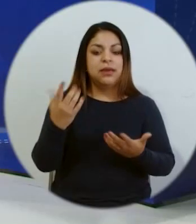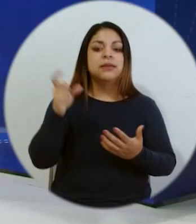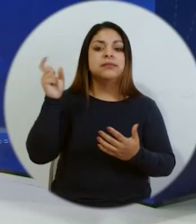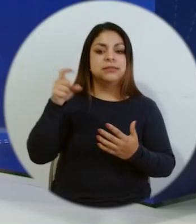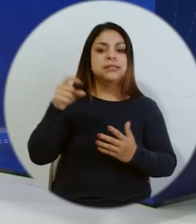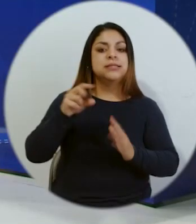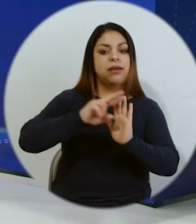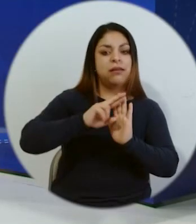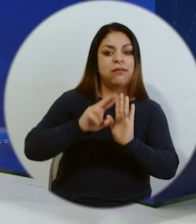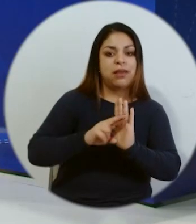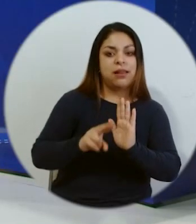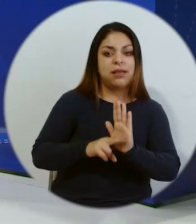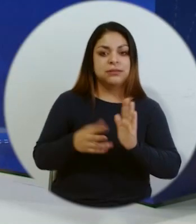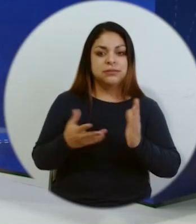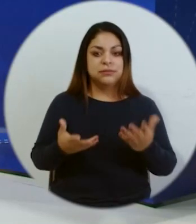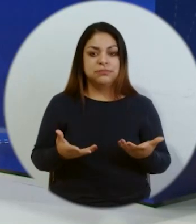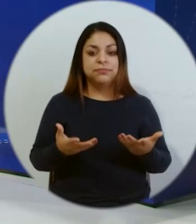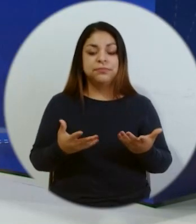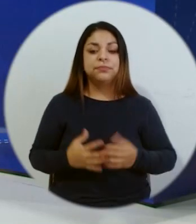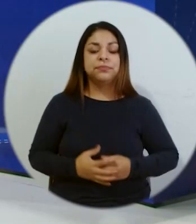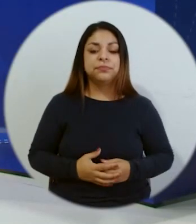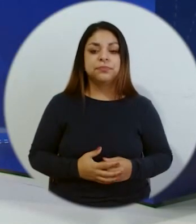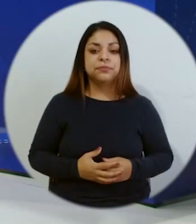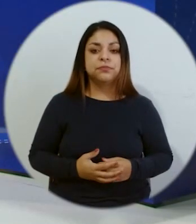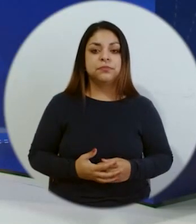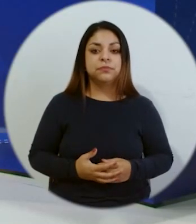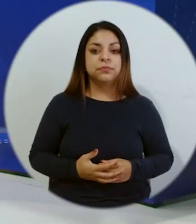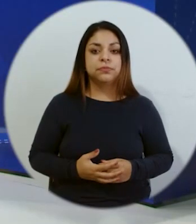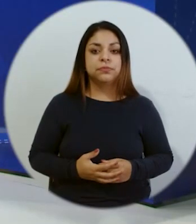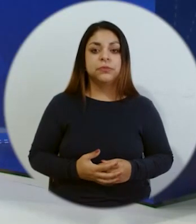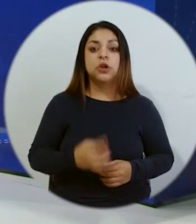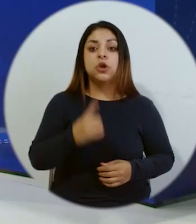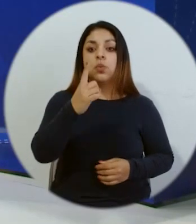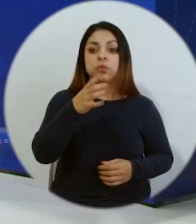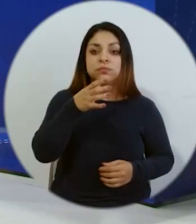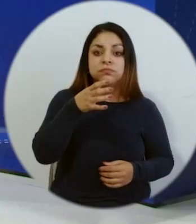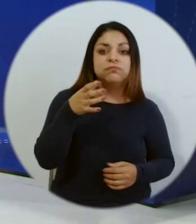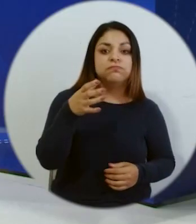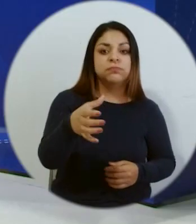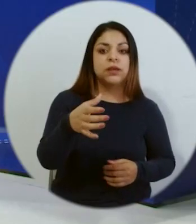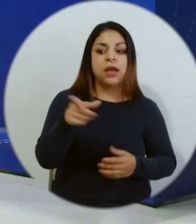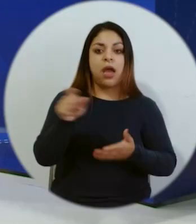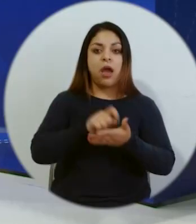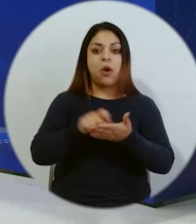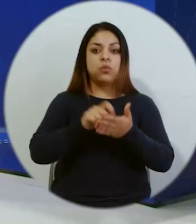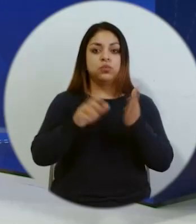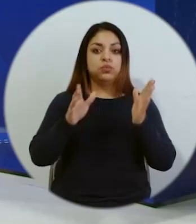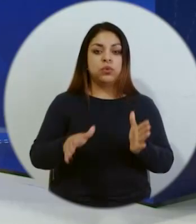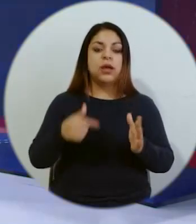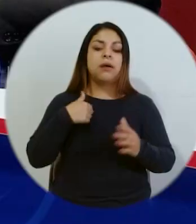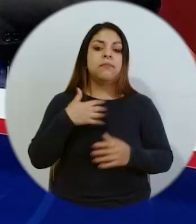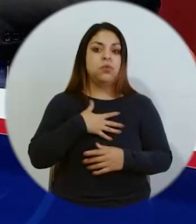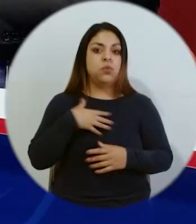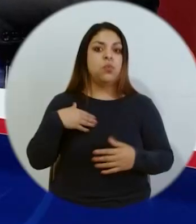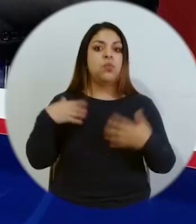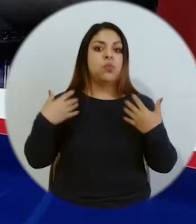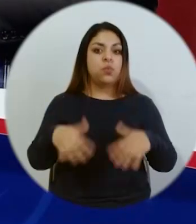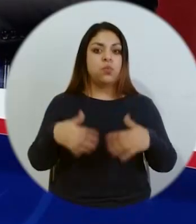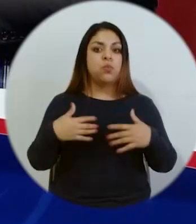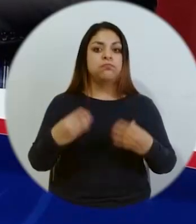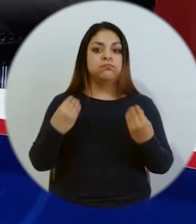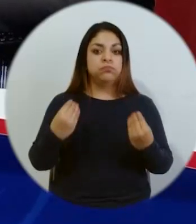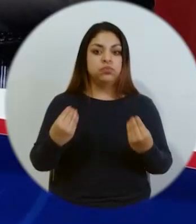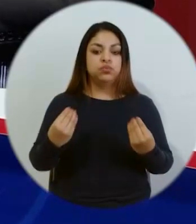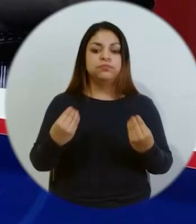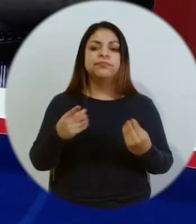tener reglas. Y una de las recomendaciones que da esta autora, que me gustó mucho,